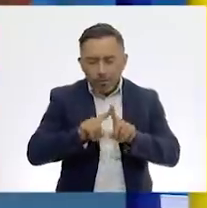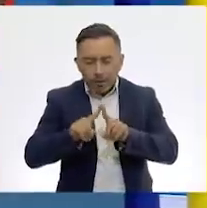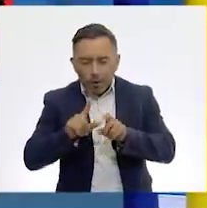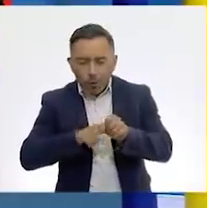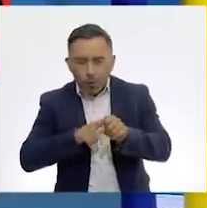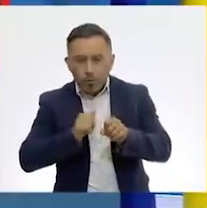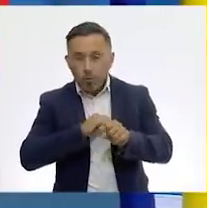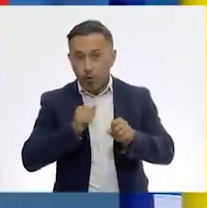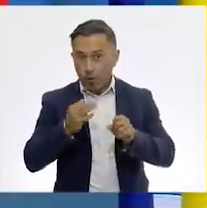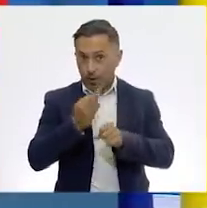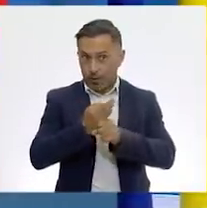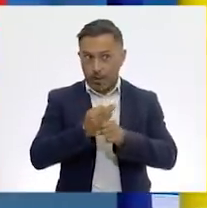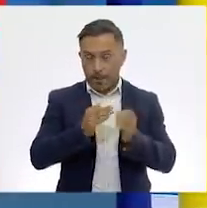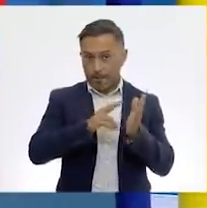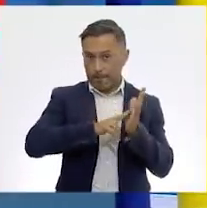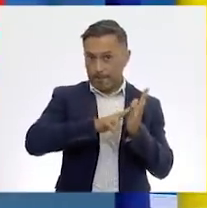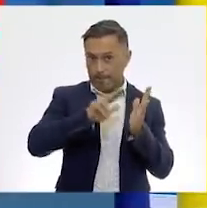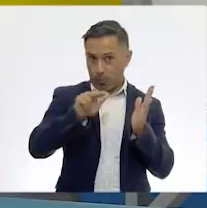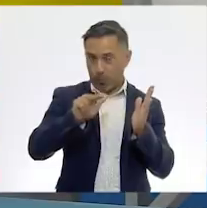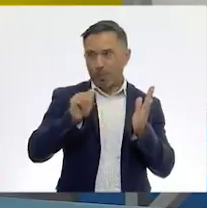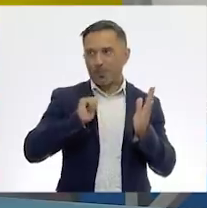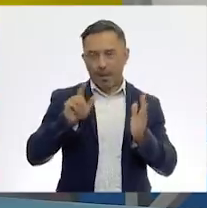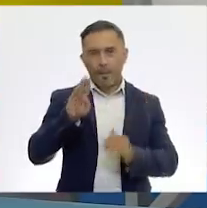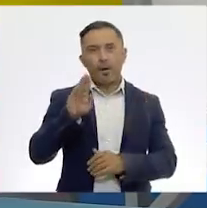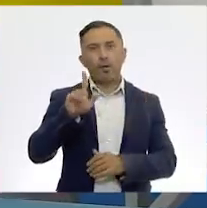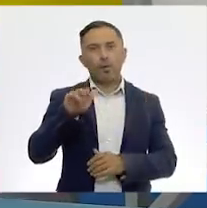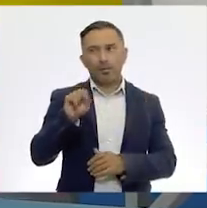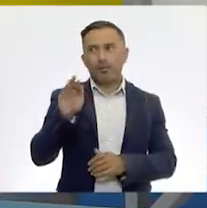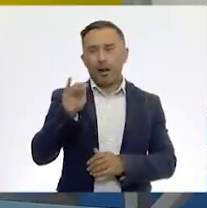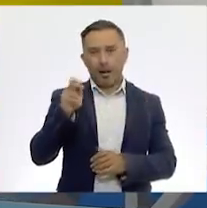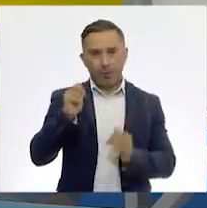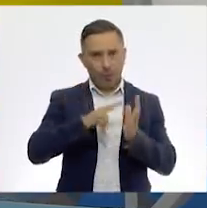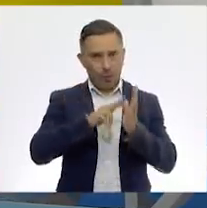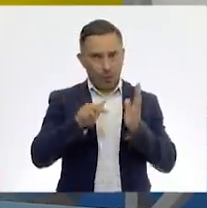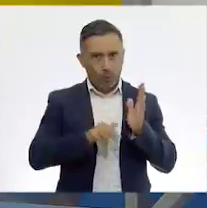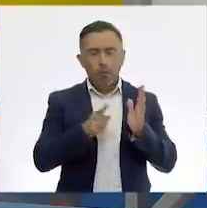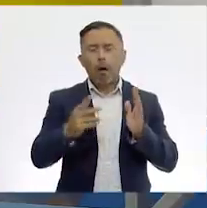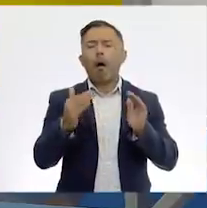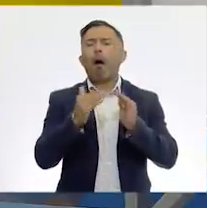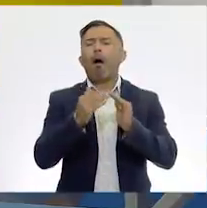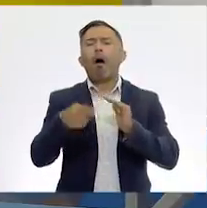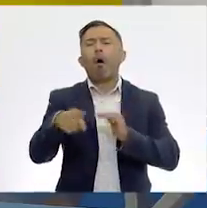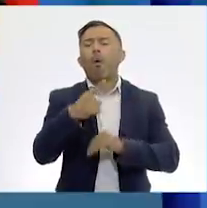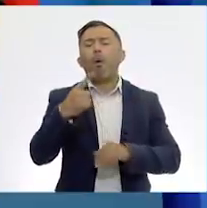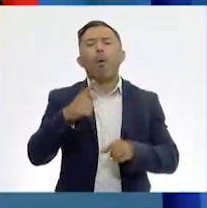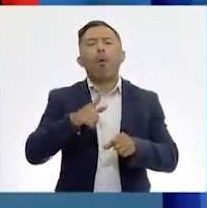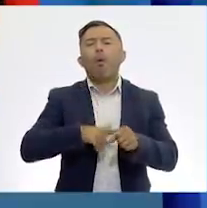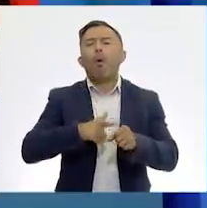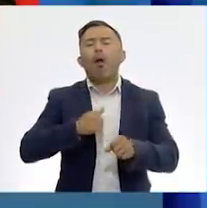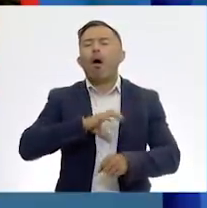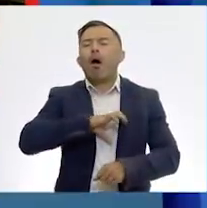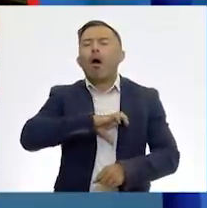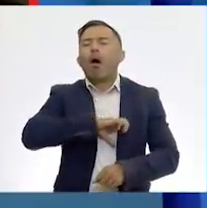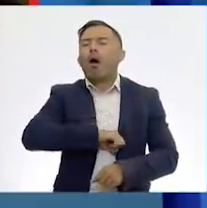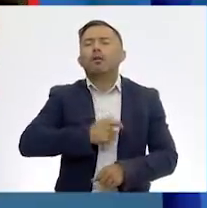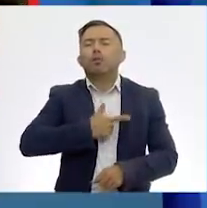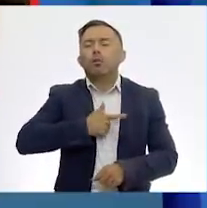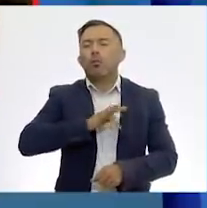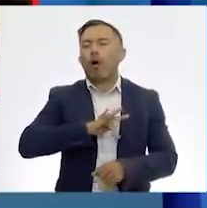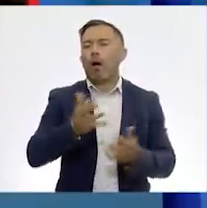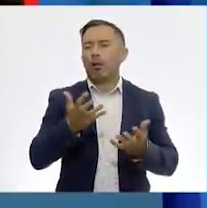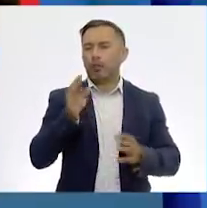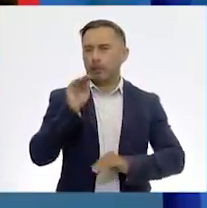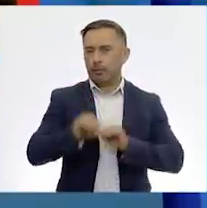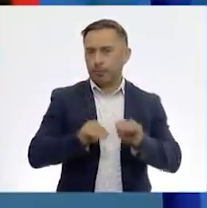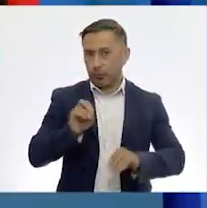una paleta de colores muy similar a la que usa Barragán. En casa pueden elegir los colores que más les gusten. Muy bien. Entonces